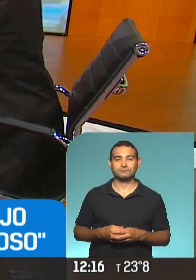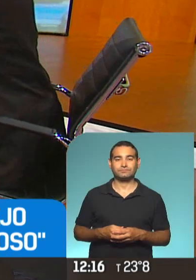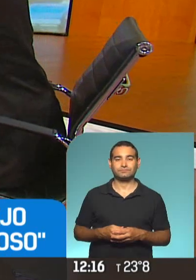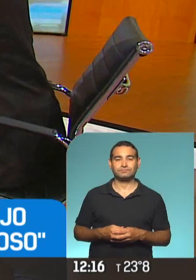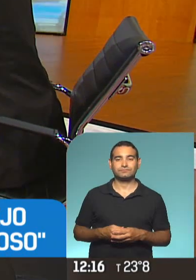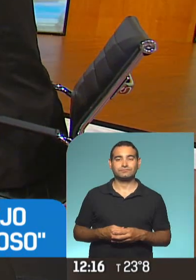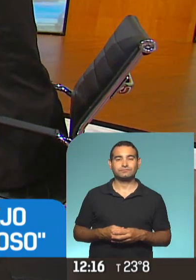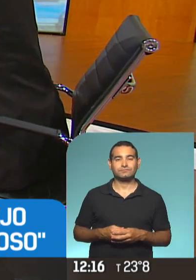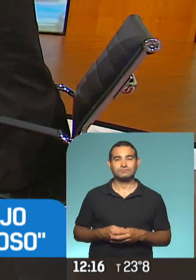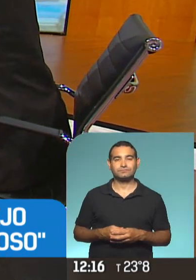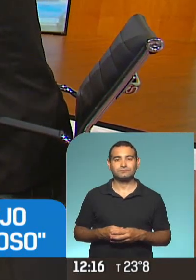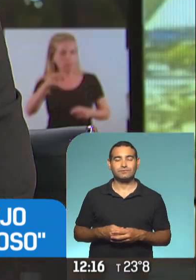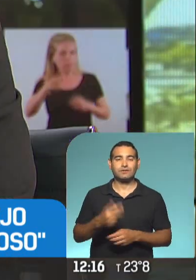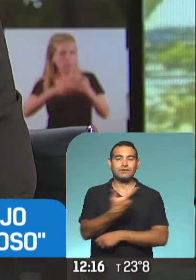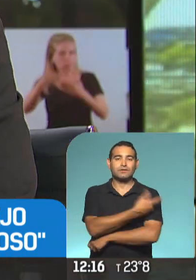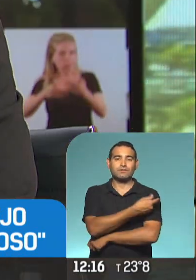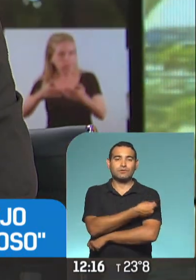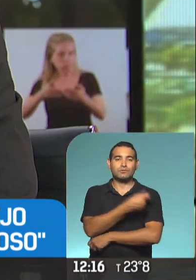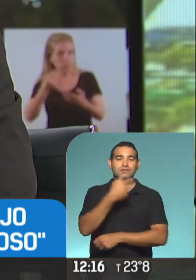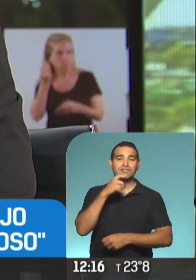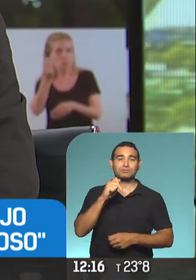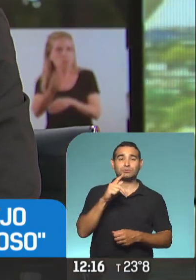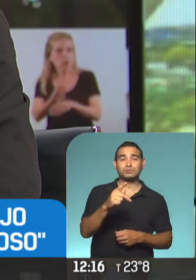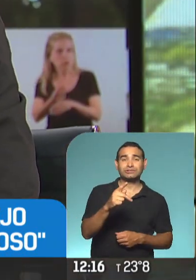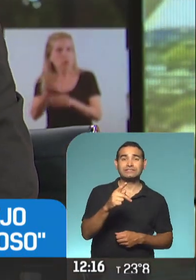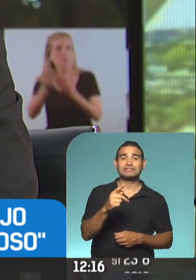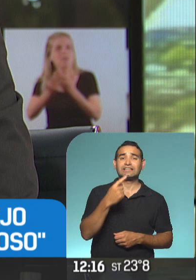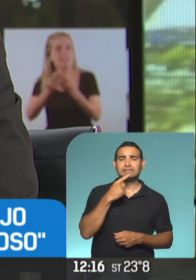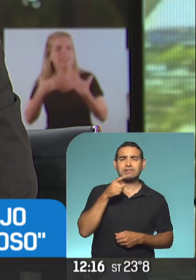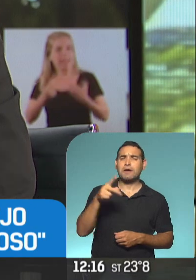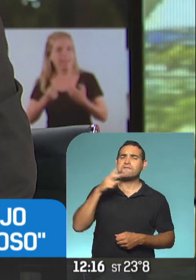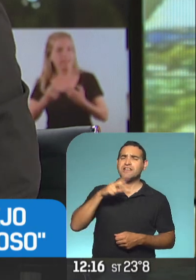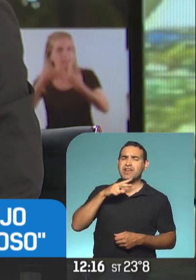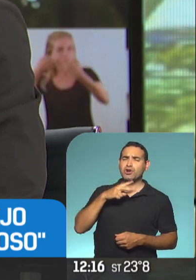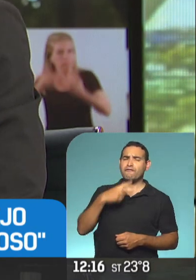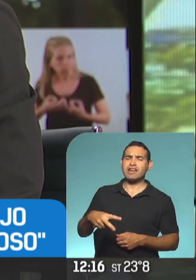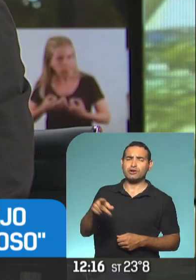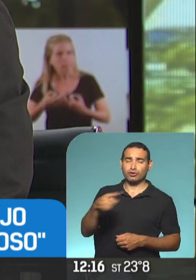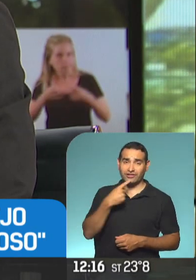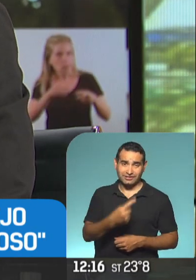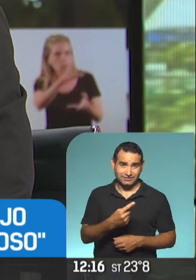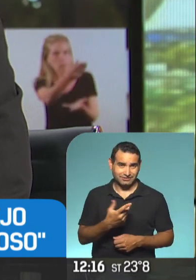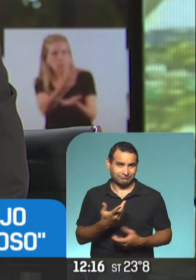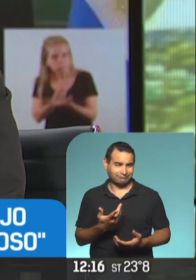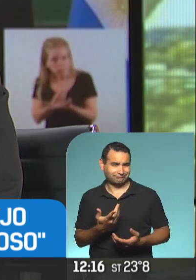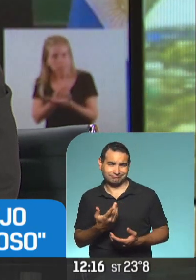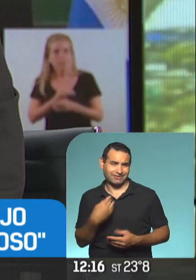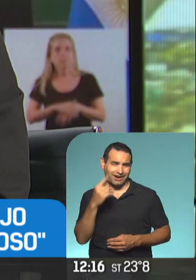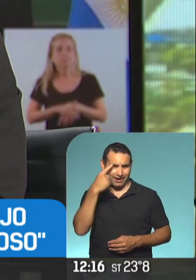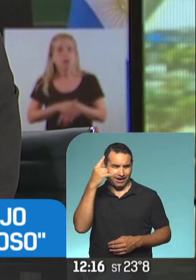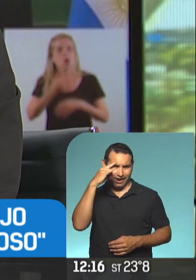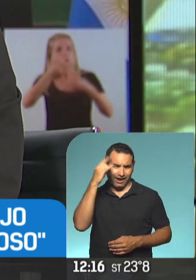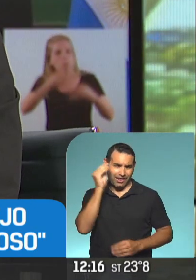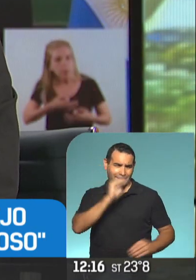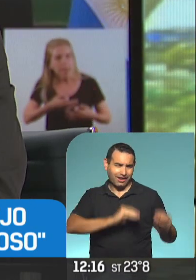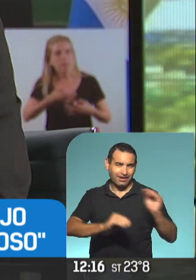Si pudieran decir que la vacuna, la Sputnik, era un veneno para la población, a partir de ahí pueden decir cualquier cosa, digamos, ¿no? Es decir, yo no